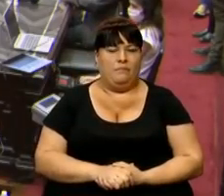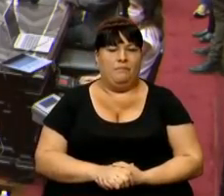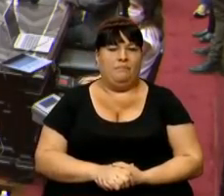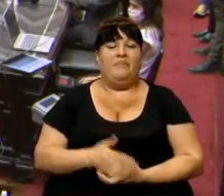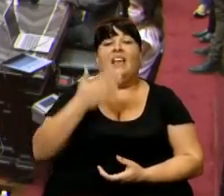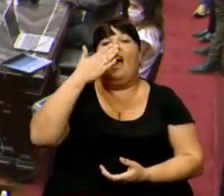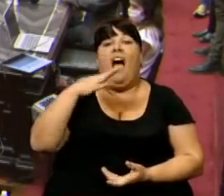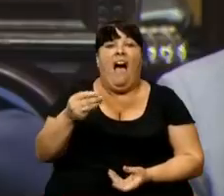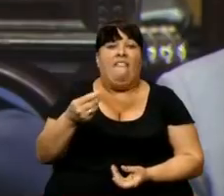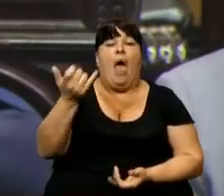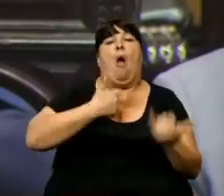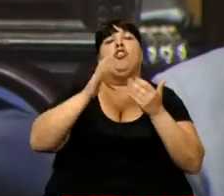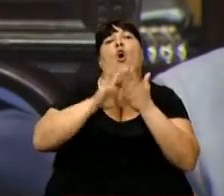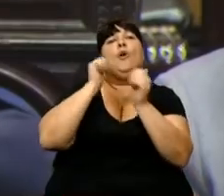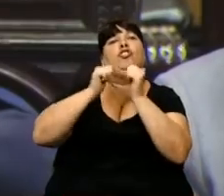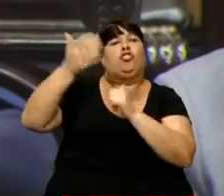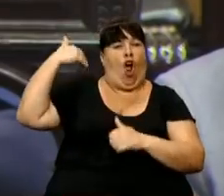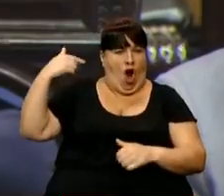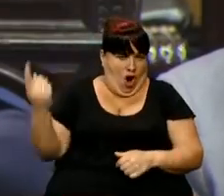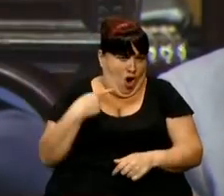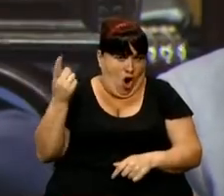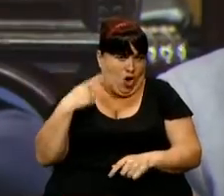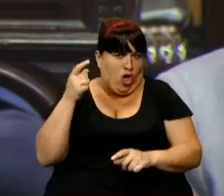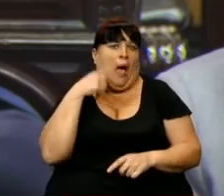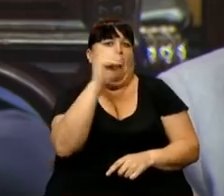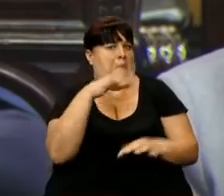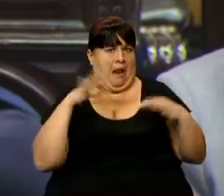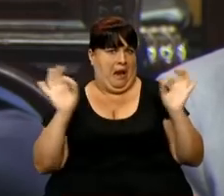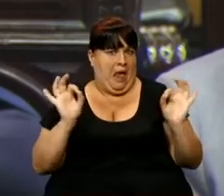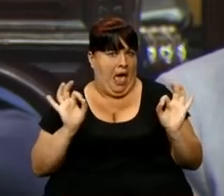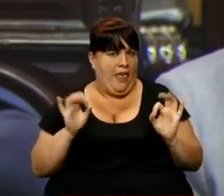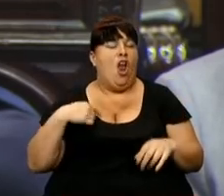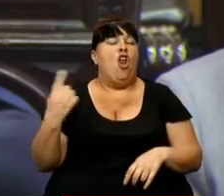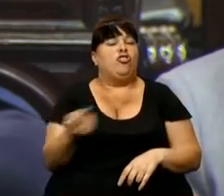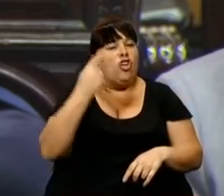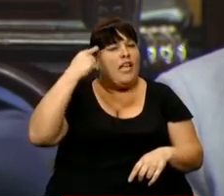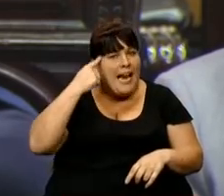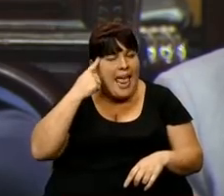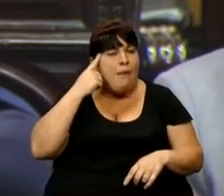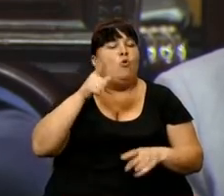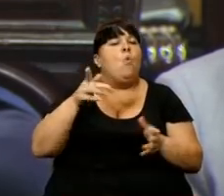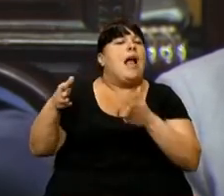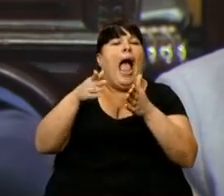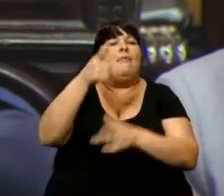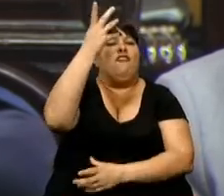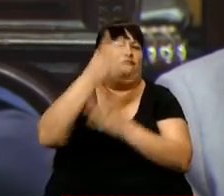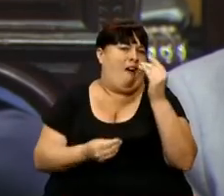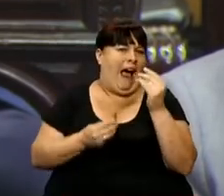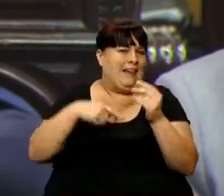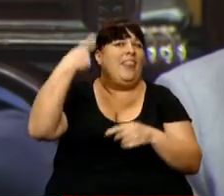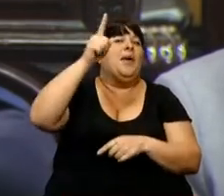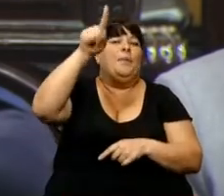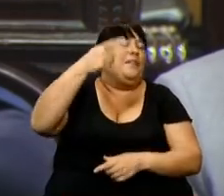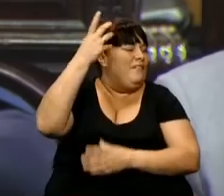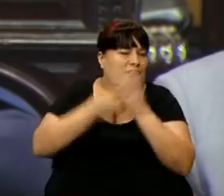Y a tirarnos los pedazos de historia por encima, si nosotros no los hemos agredido. Creemos que es un camino equivocado, que le